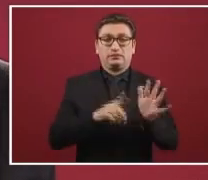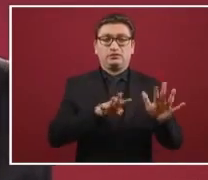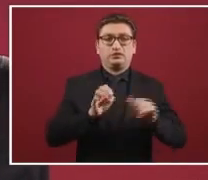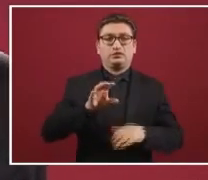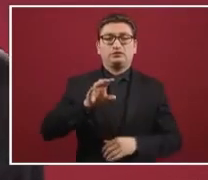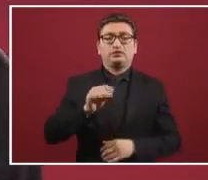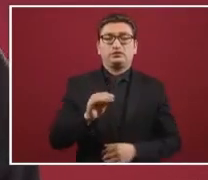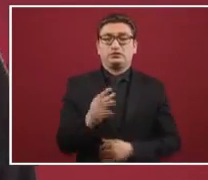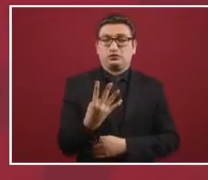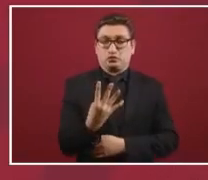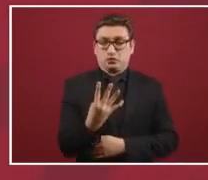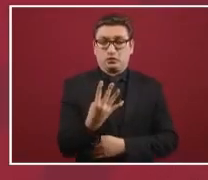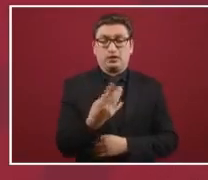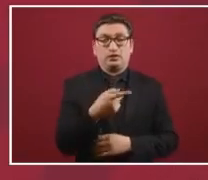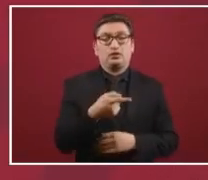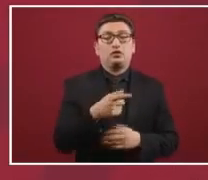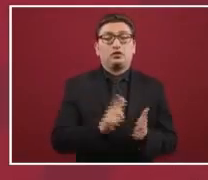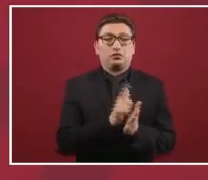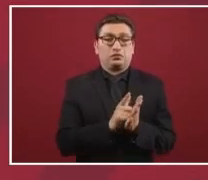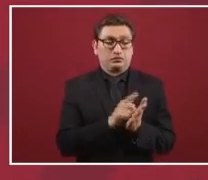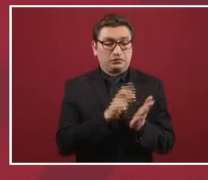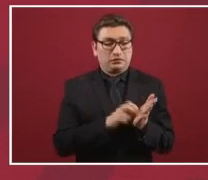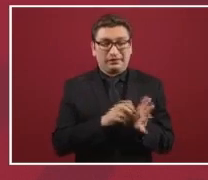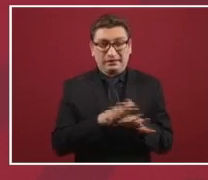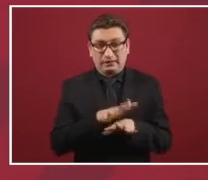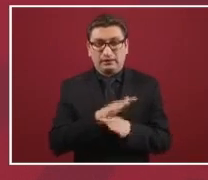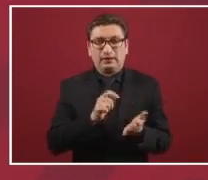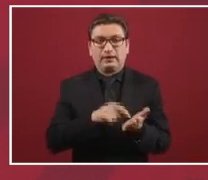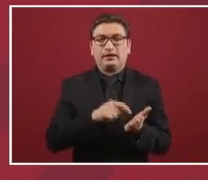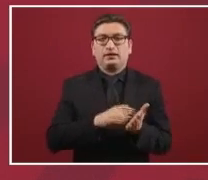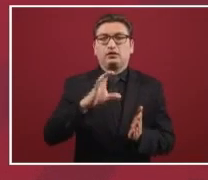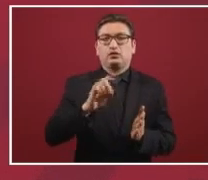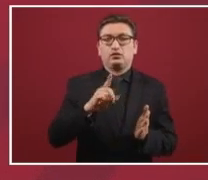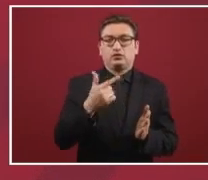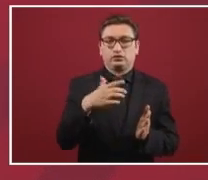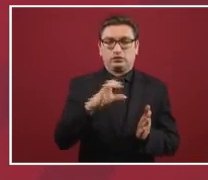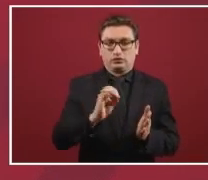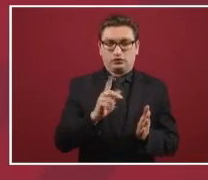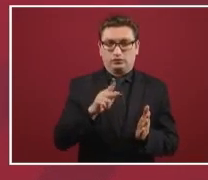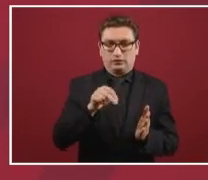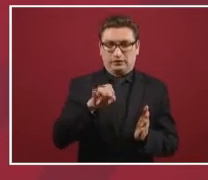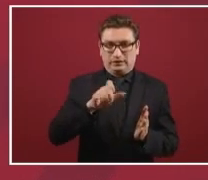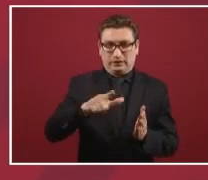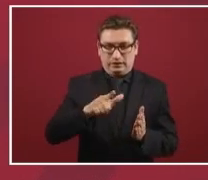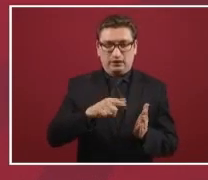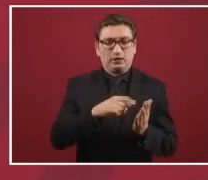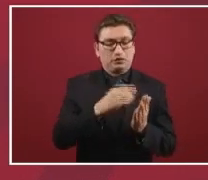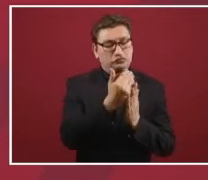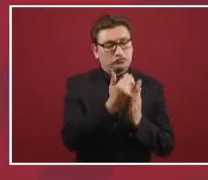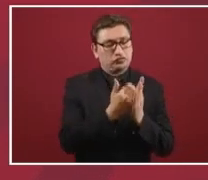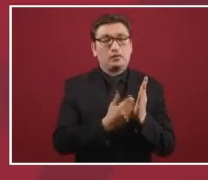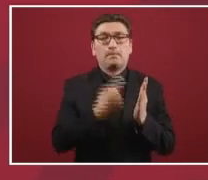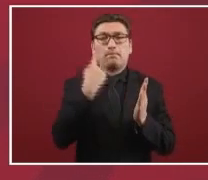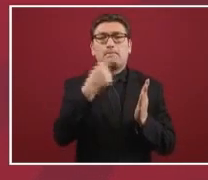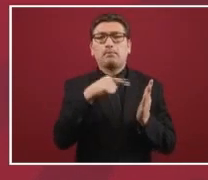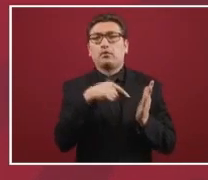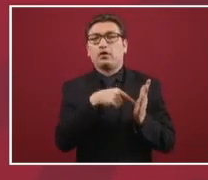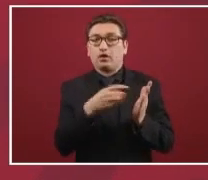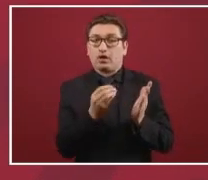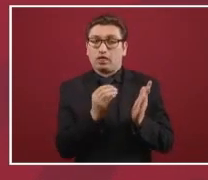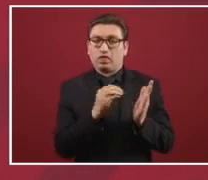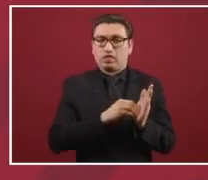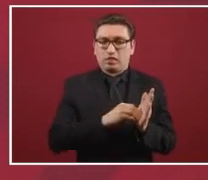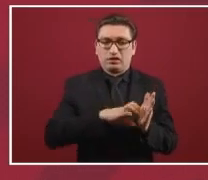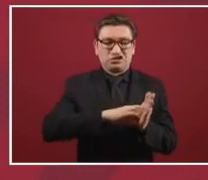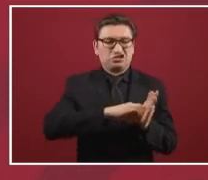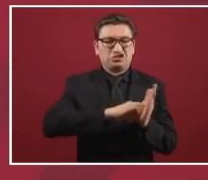1994 reformaron el Código Penal para que no se considerara